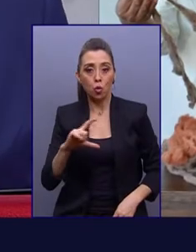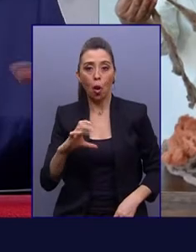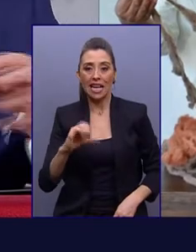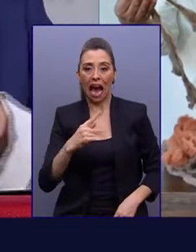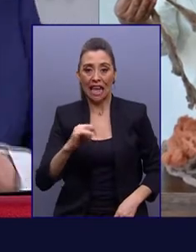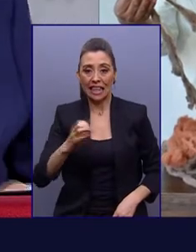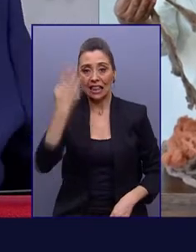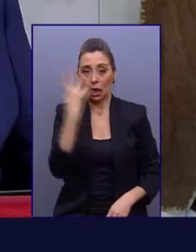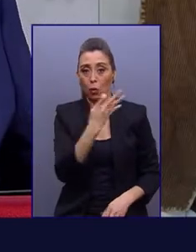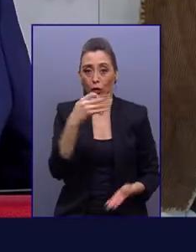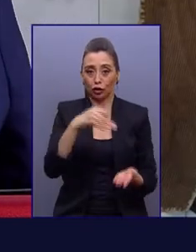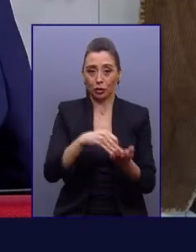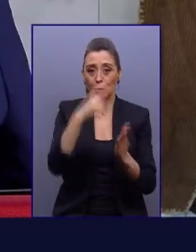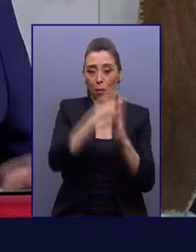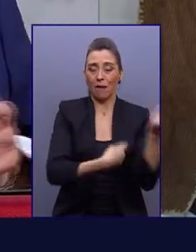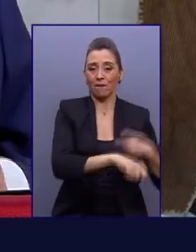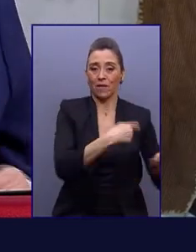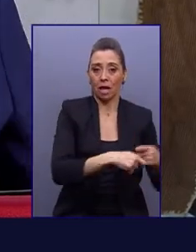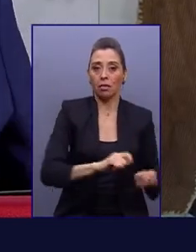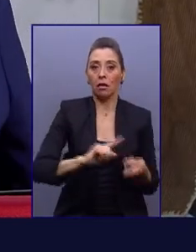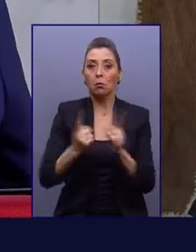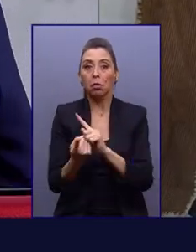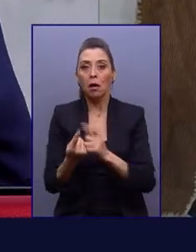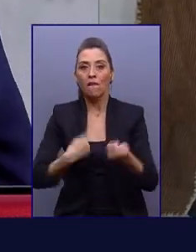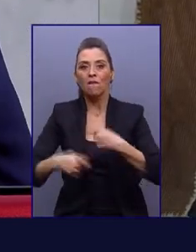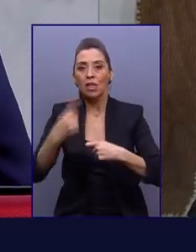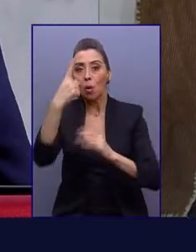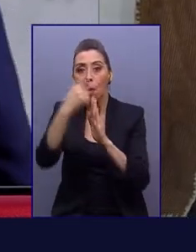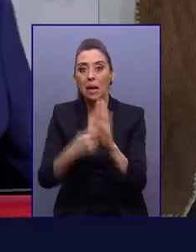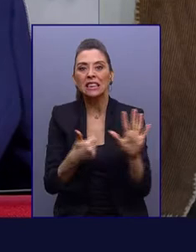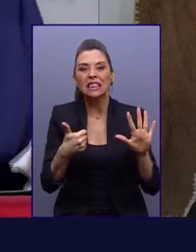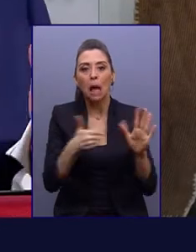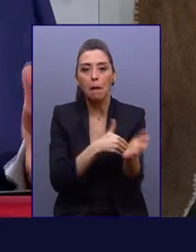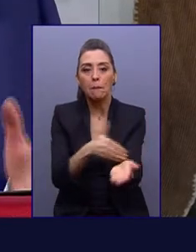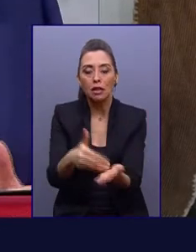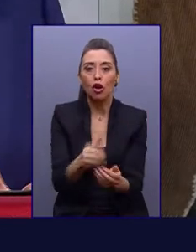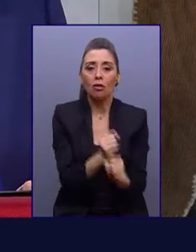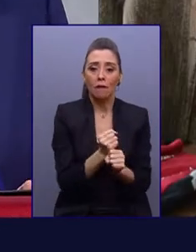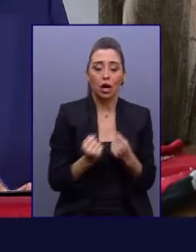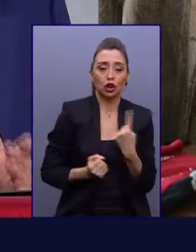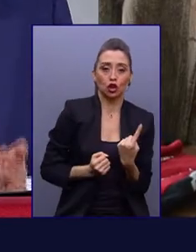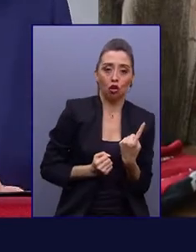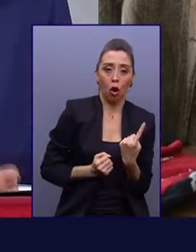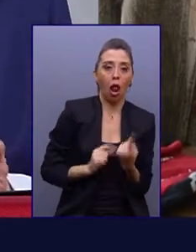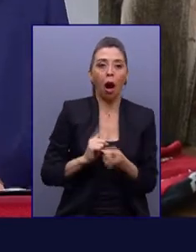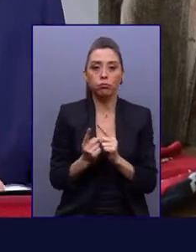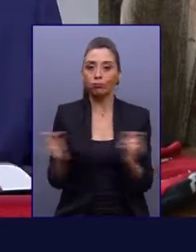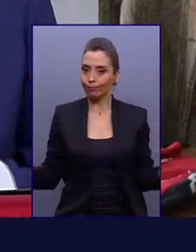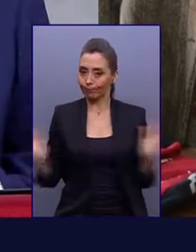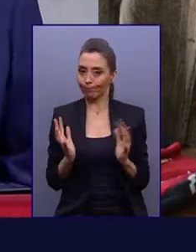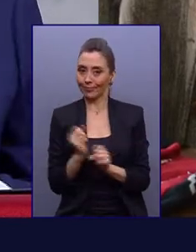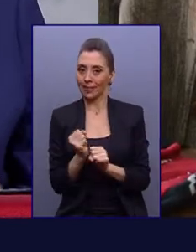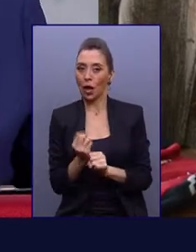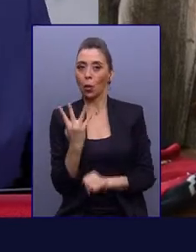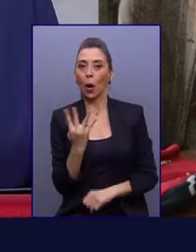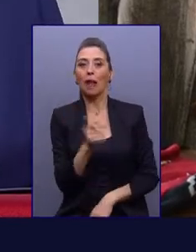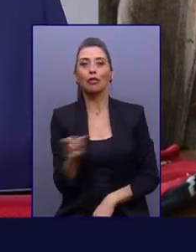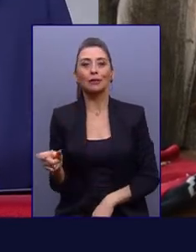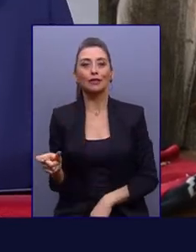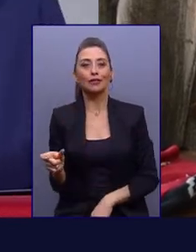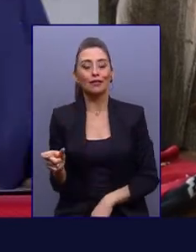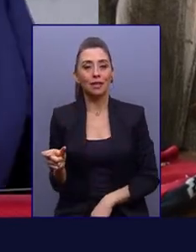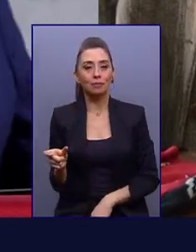vender 400.000 pesos mensuales a 6 millones al mes. De trabajar sola, pasado al trabajo a 4